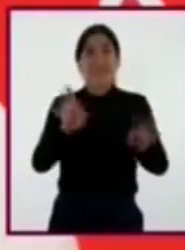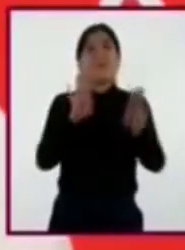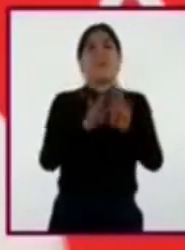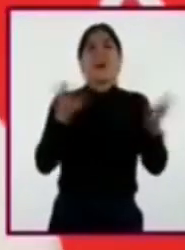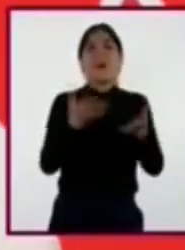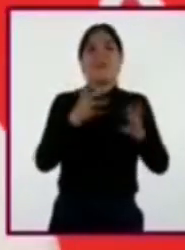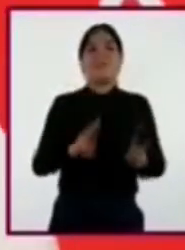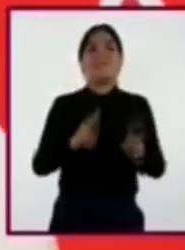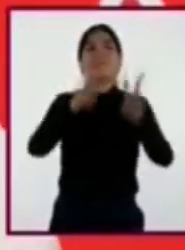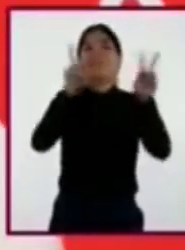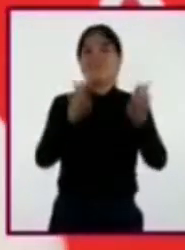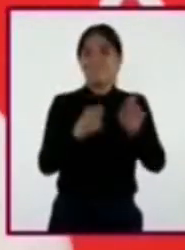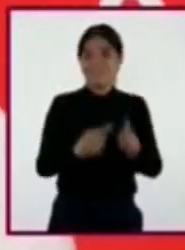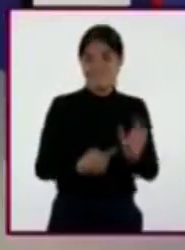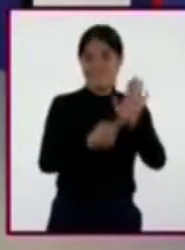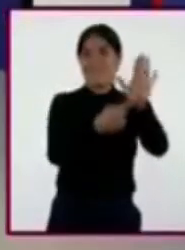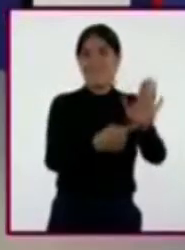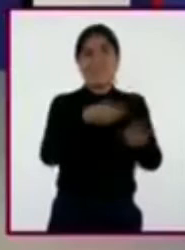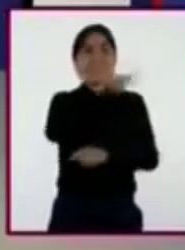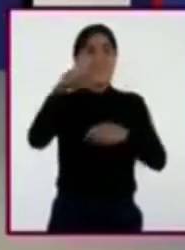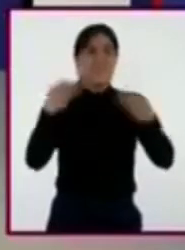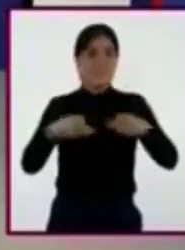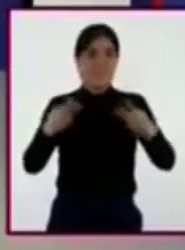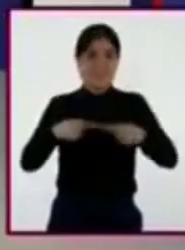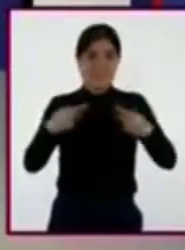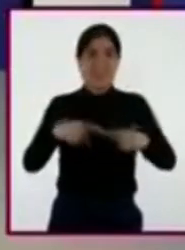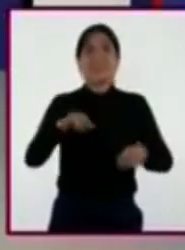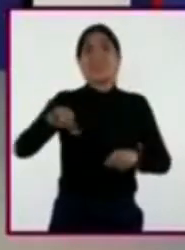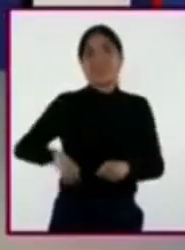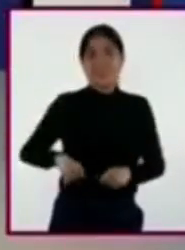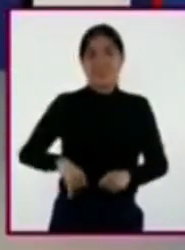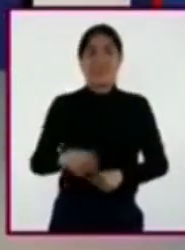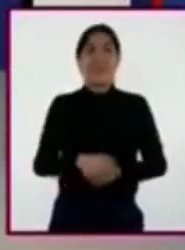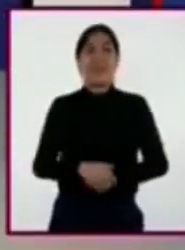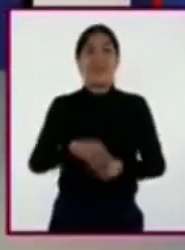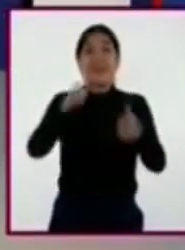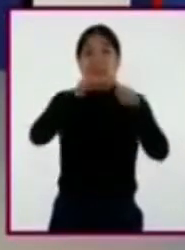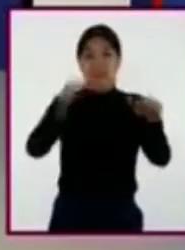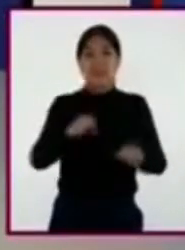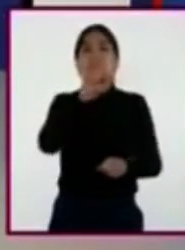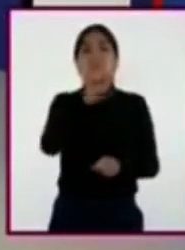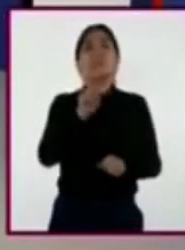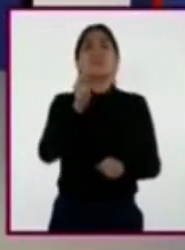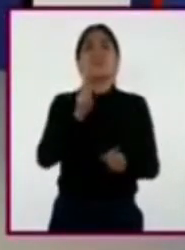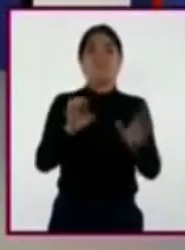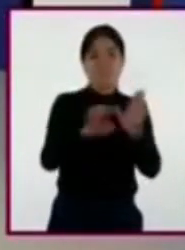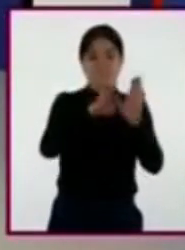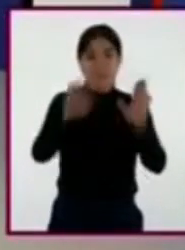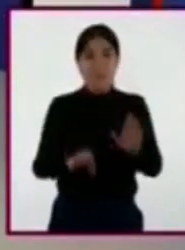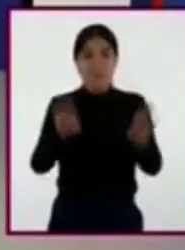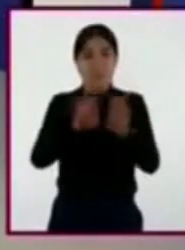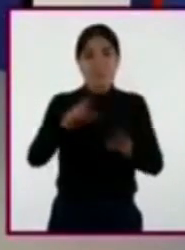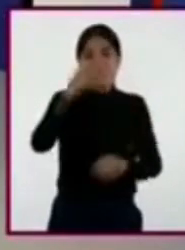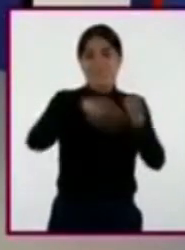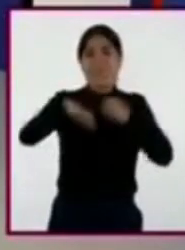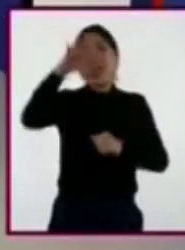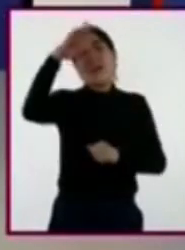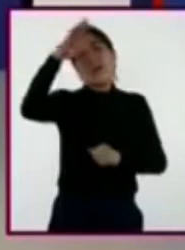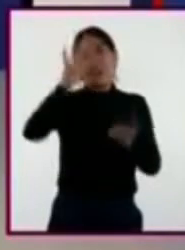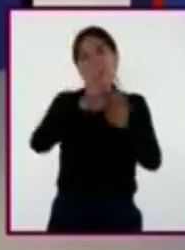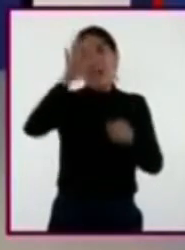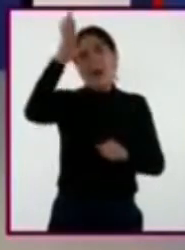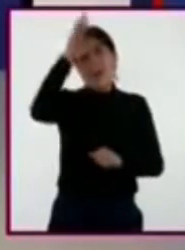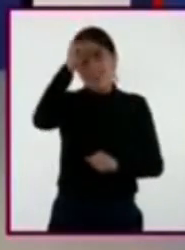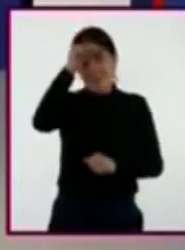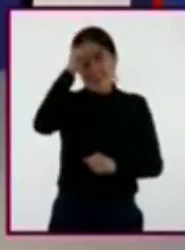tema que a todos les interese. El arte también es un ejemplo de que al lograr ponernos de acuerdo y escuchar